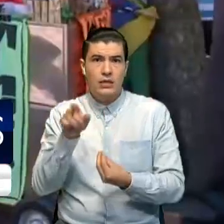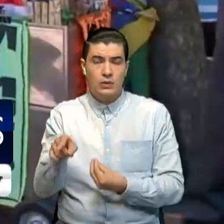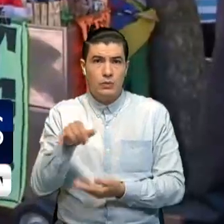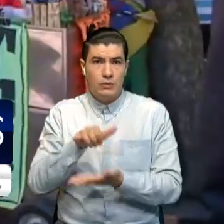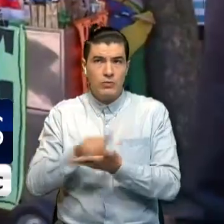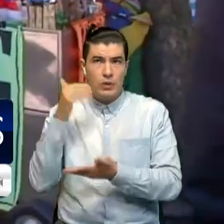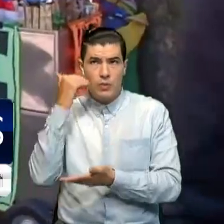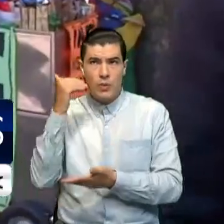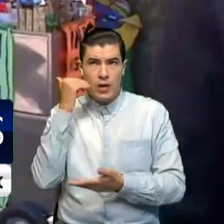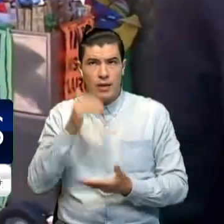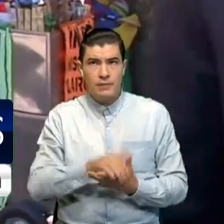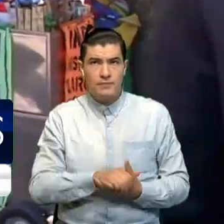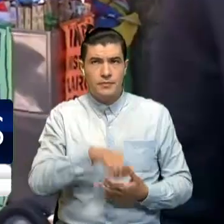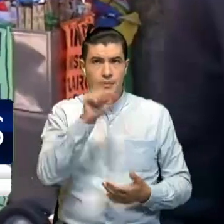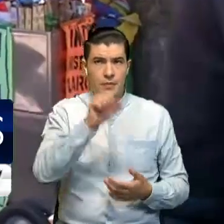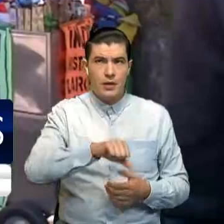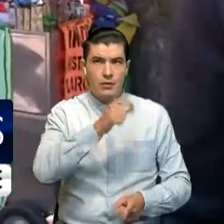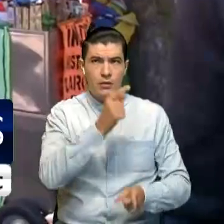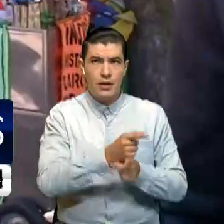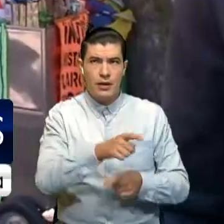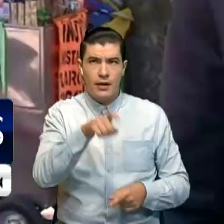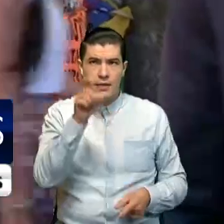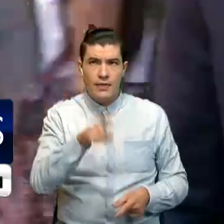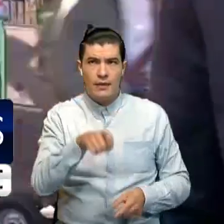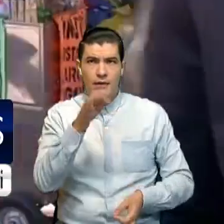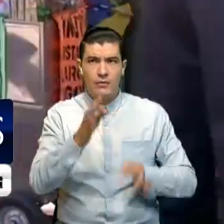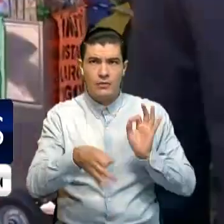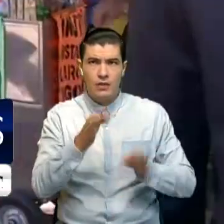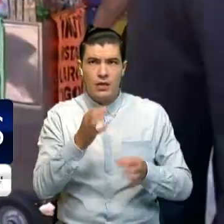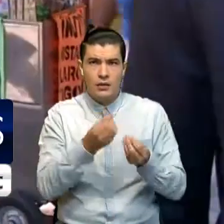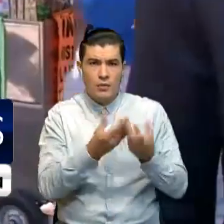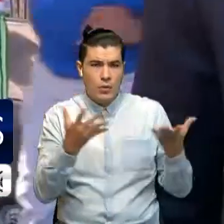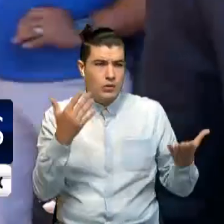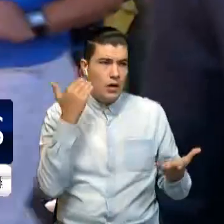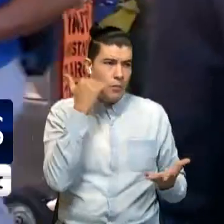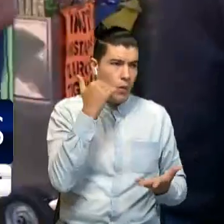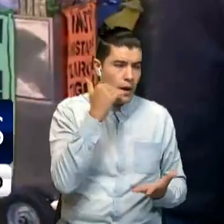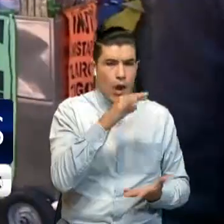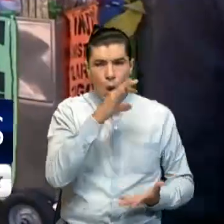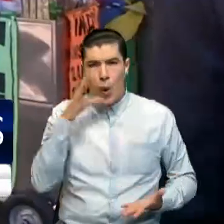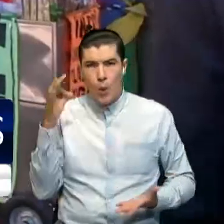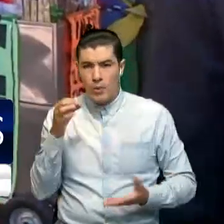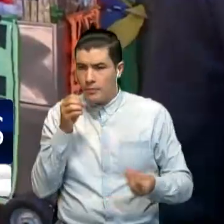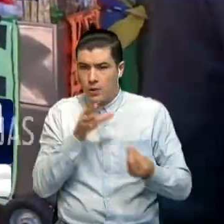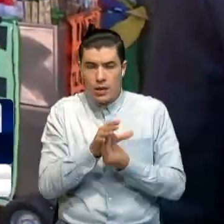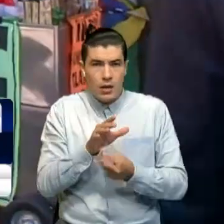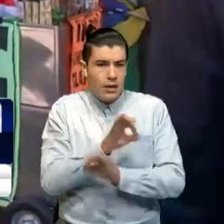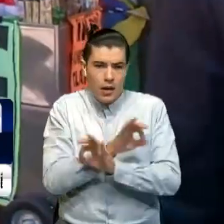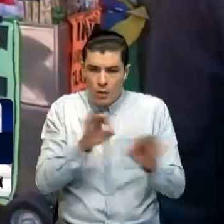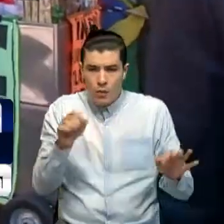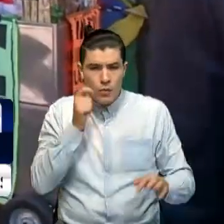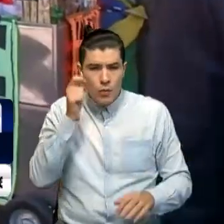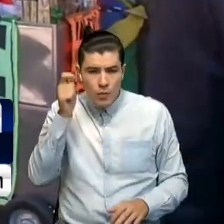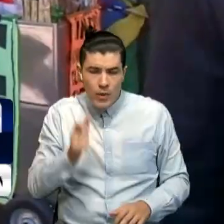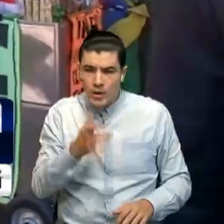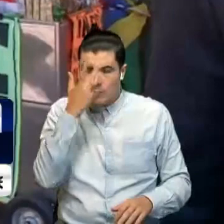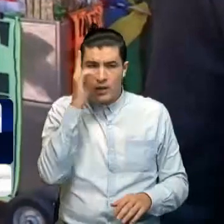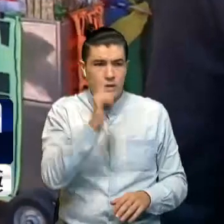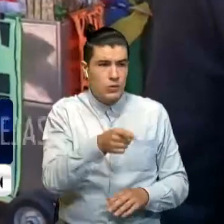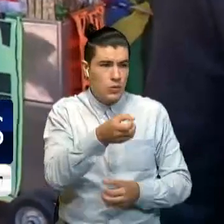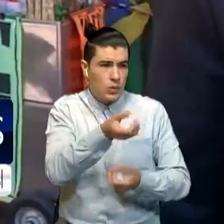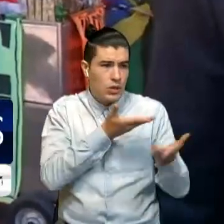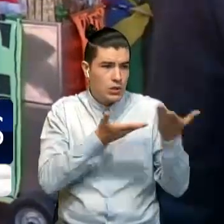de alguna forma debe haber justicia para tanto mujeres o hombres con el maltrato ningún ser humano por condición